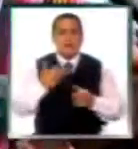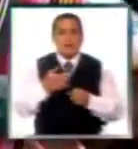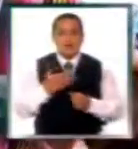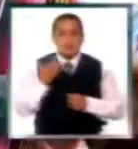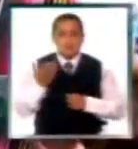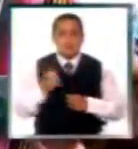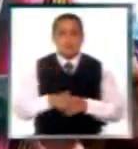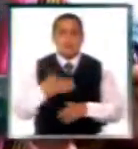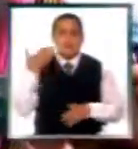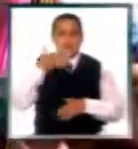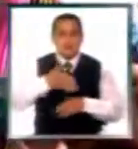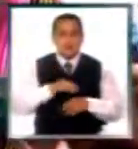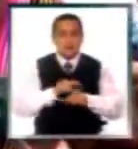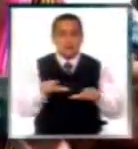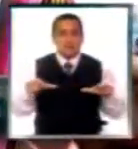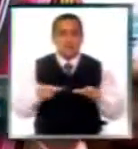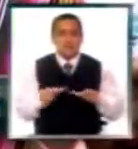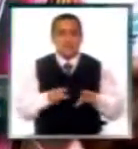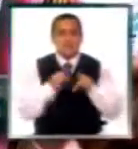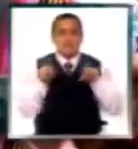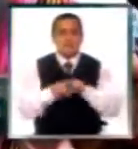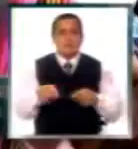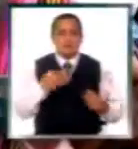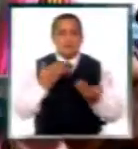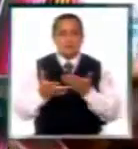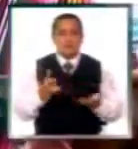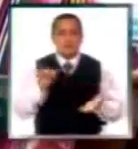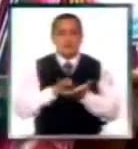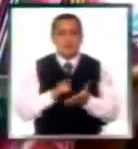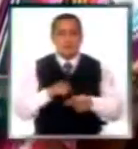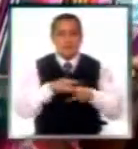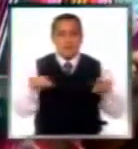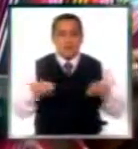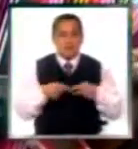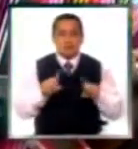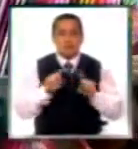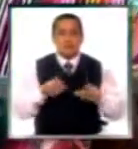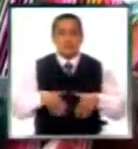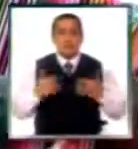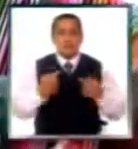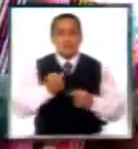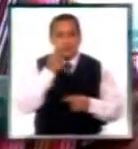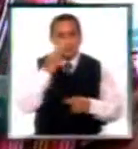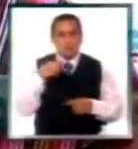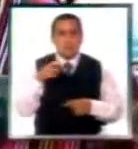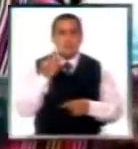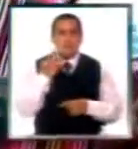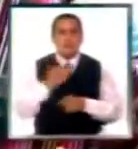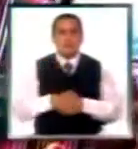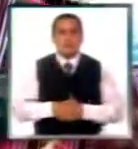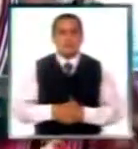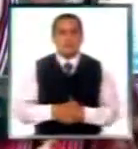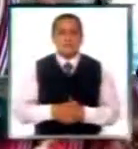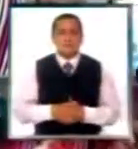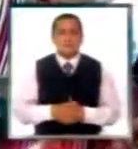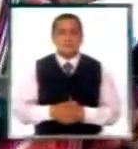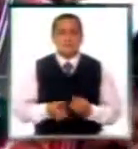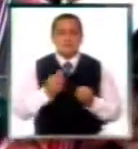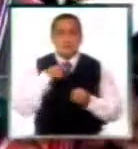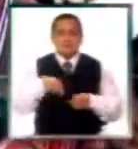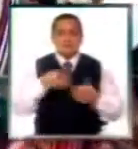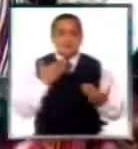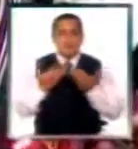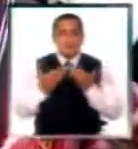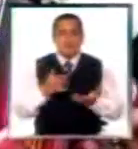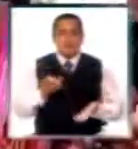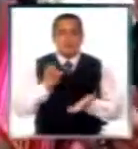usted llegado hasta este lugar, y también el hecho de que ellos no hayan podido algunos conocer hasta a sus padres, ¿no?, por la matanza? Esta es una